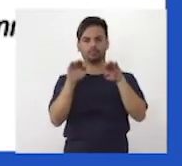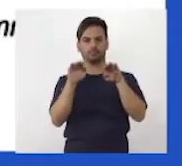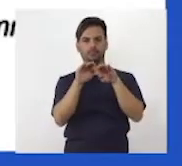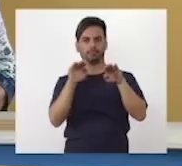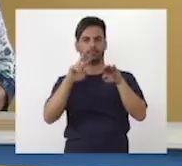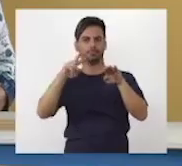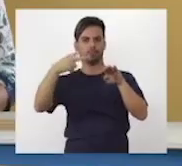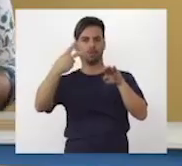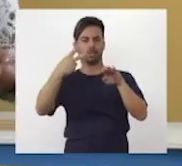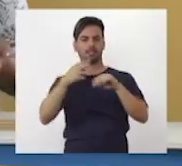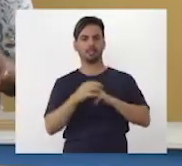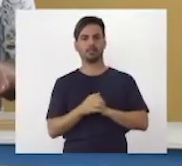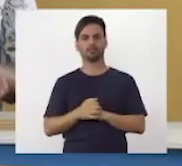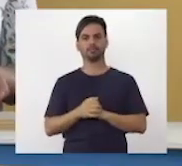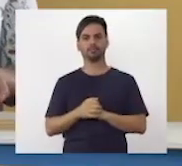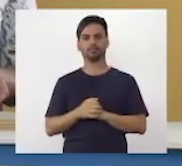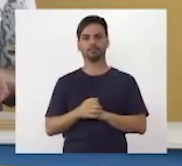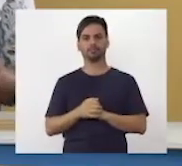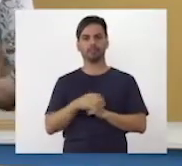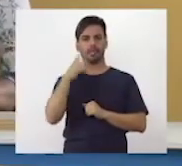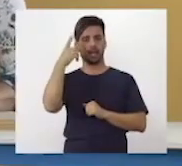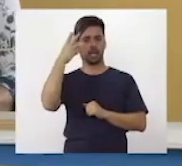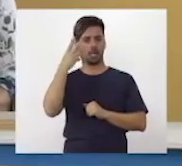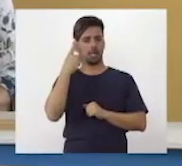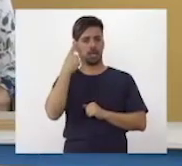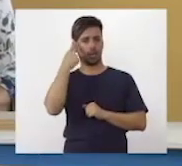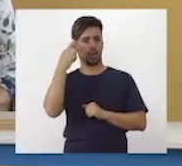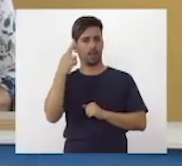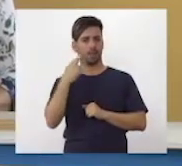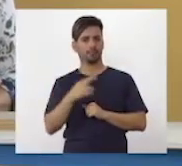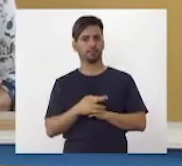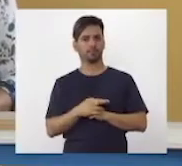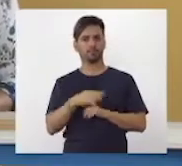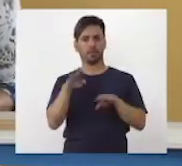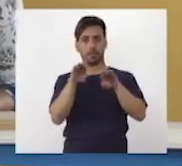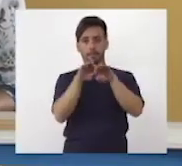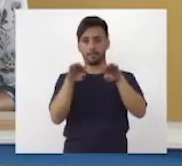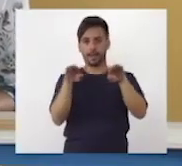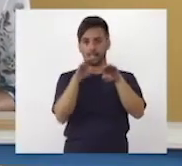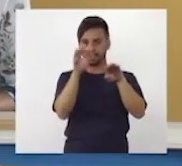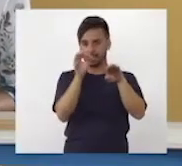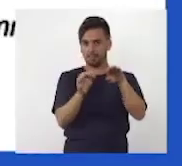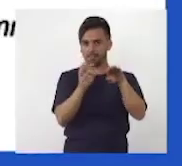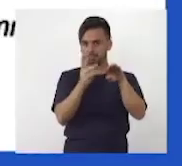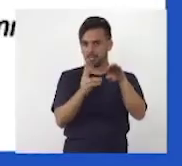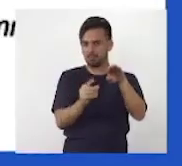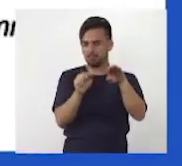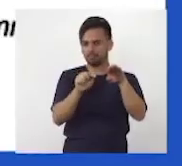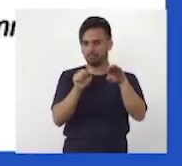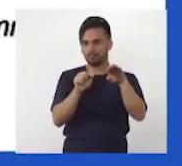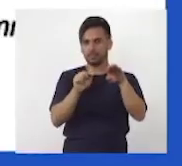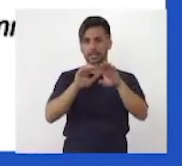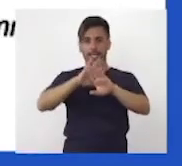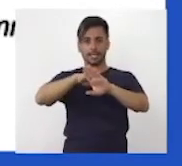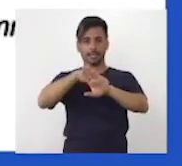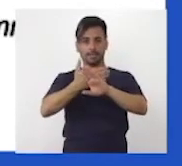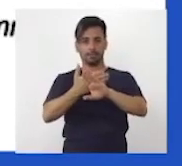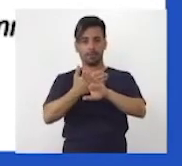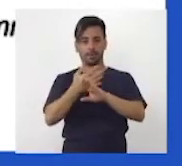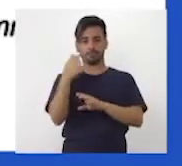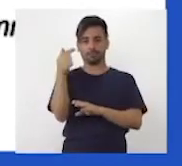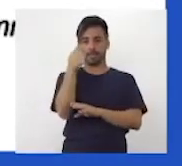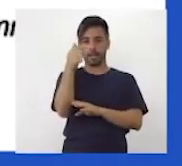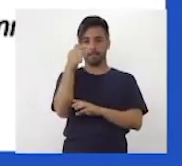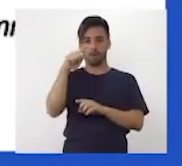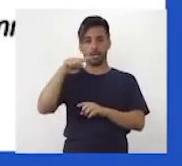calcula? Mantienes la base y sustraes los exponentes. Observa, en este